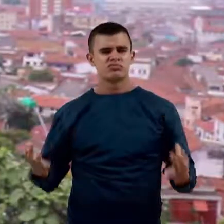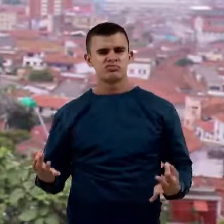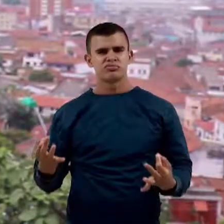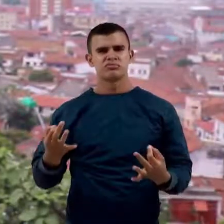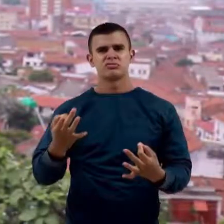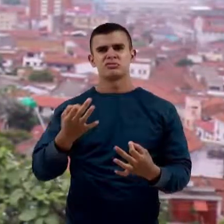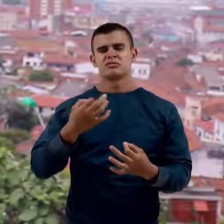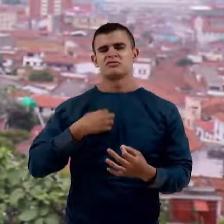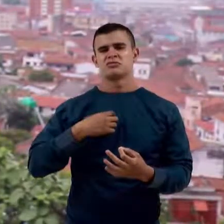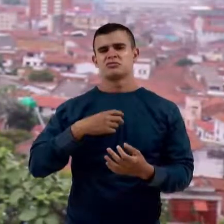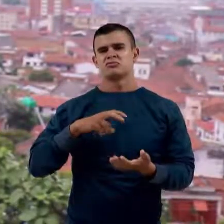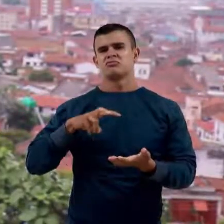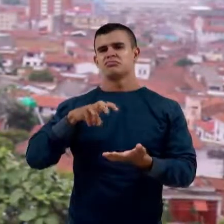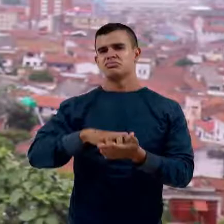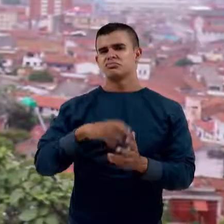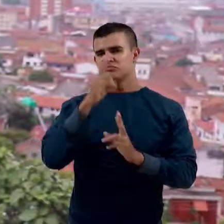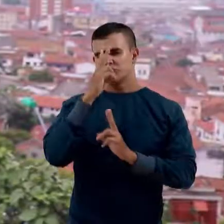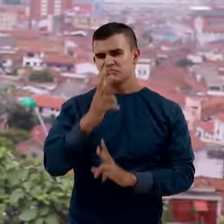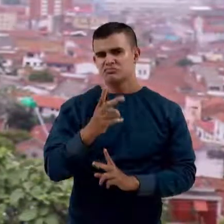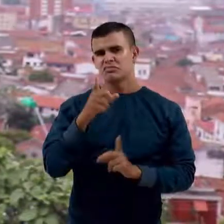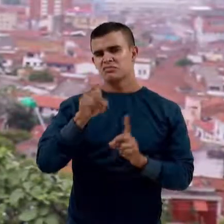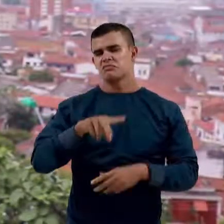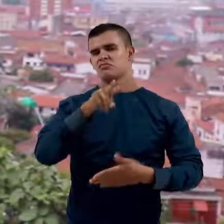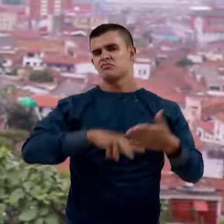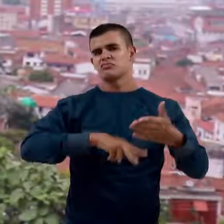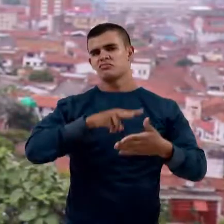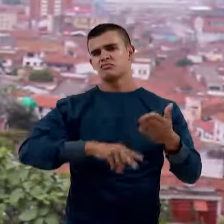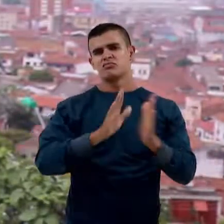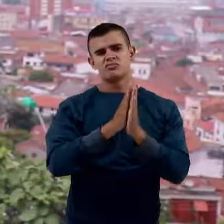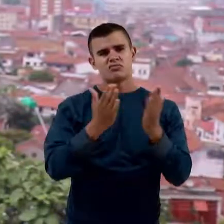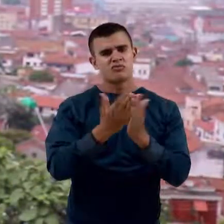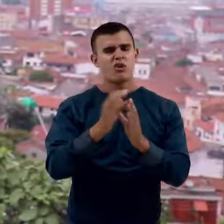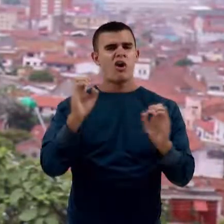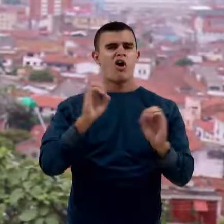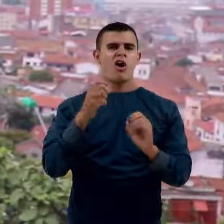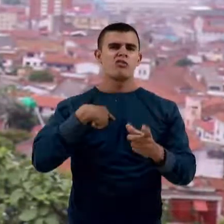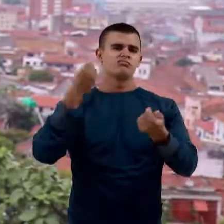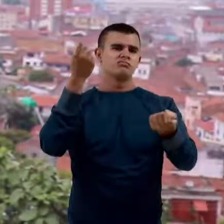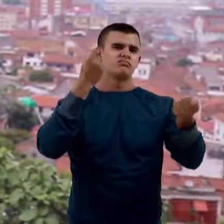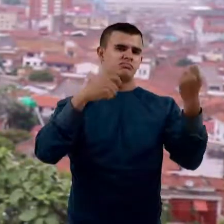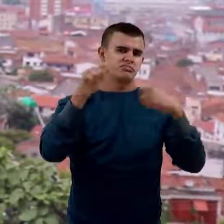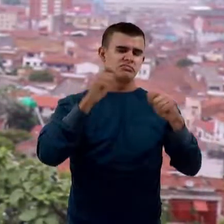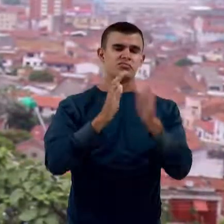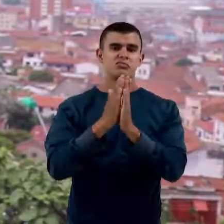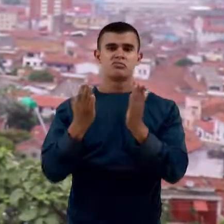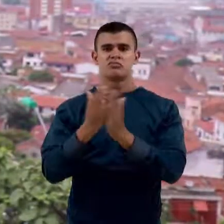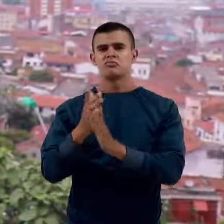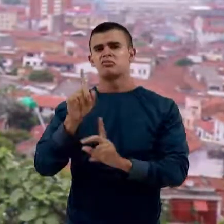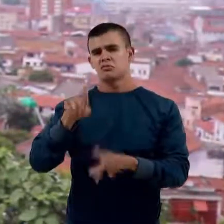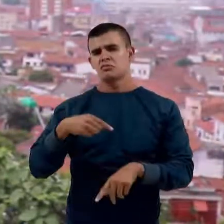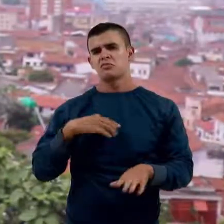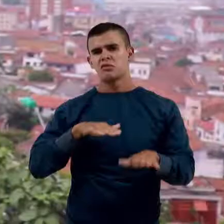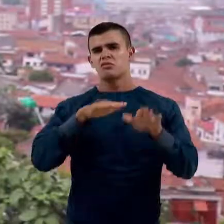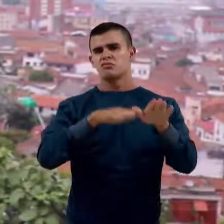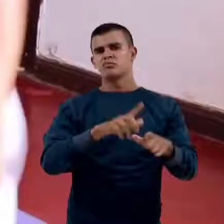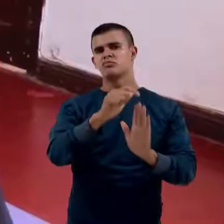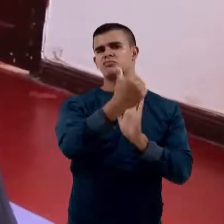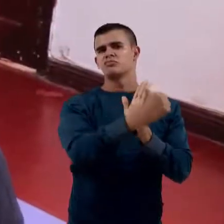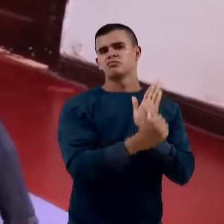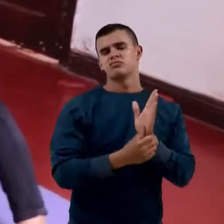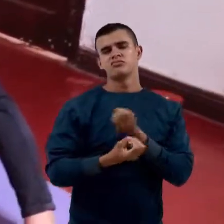¿qué más? A ver, también vendo libros o distribuyo libros en Suendi La Prédica, apoyo algunos programas de distribución